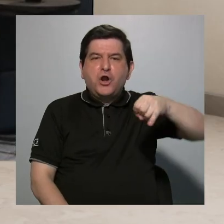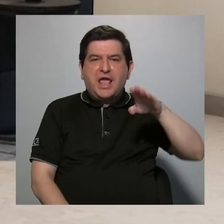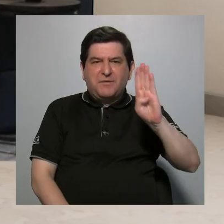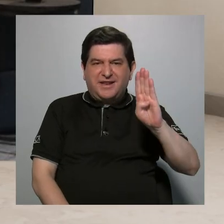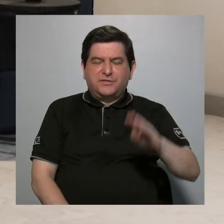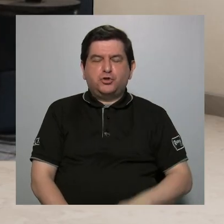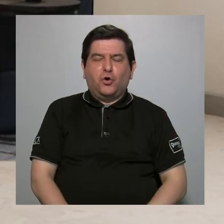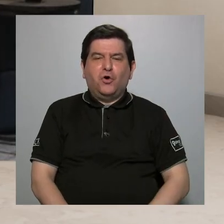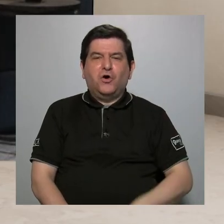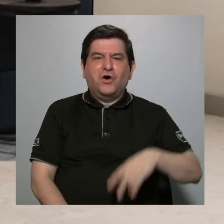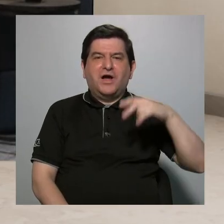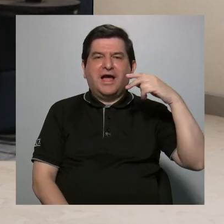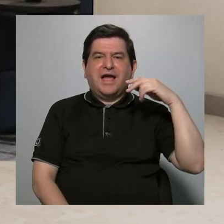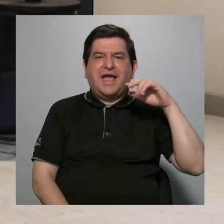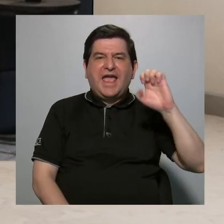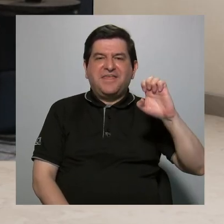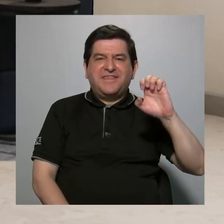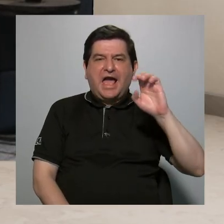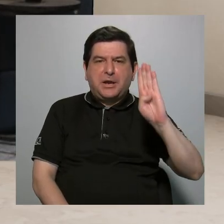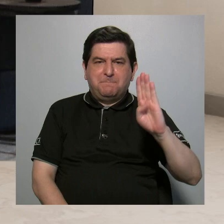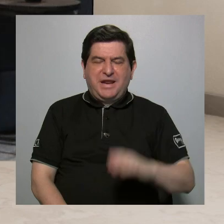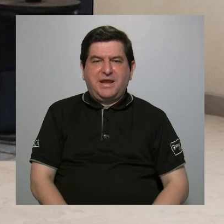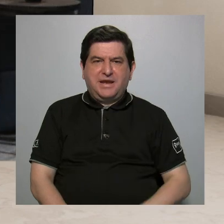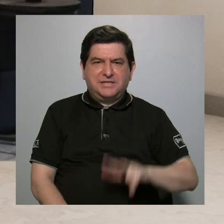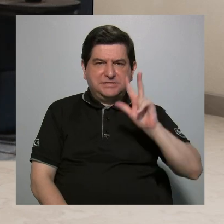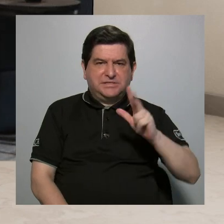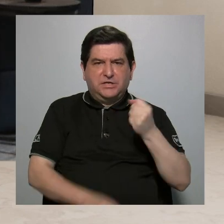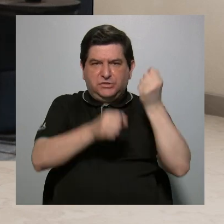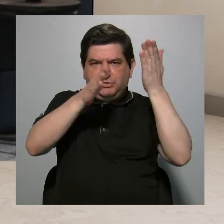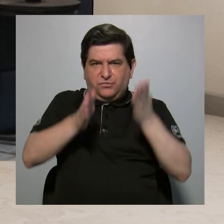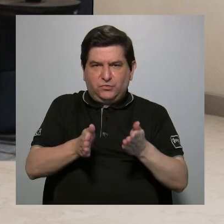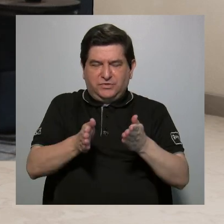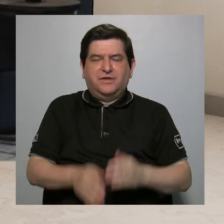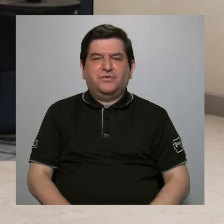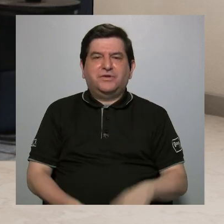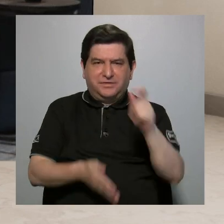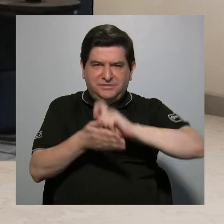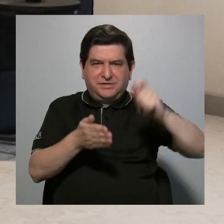Bertó y Edgar Brenes. Ellos fueron los tres, digamos, fundadores de la escuela.